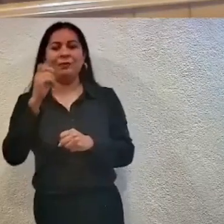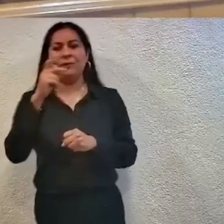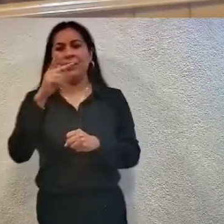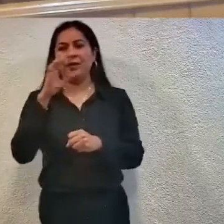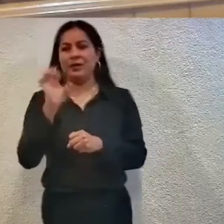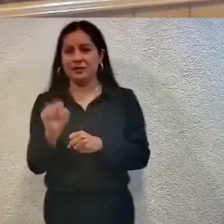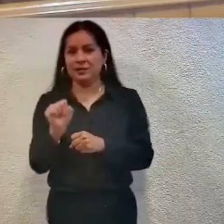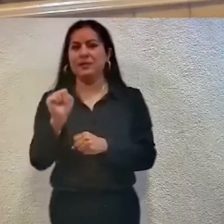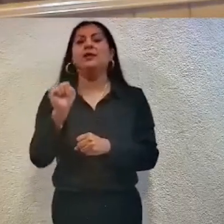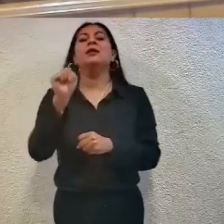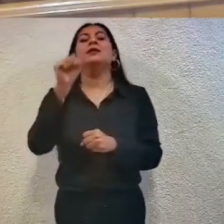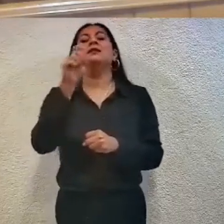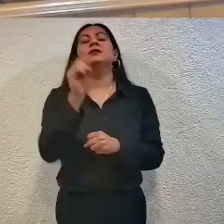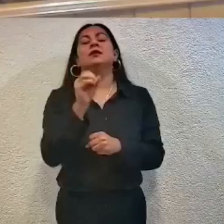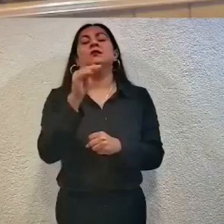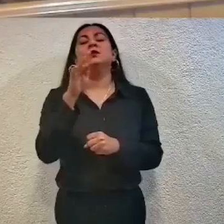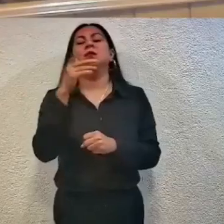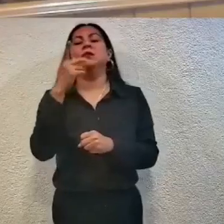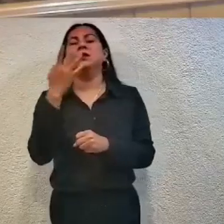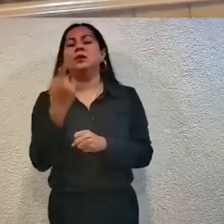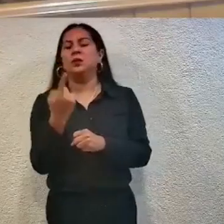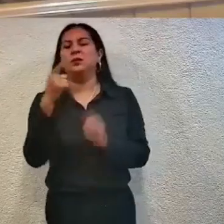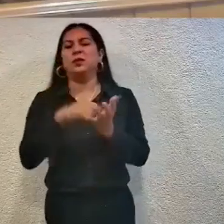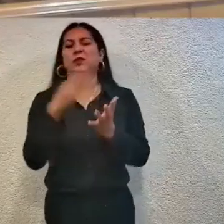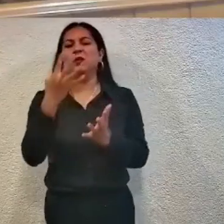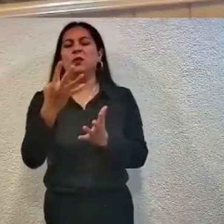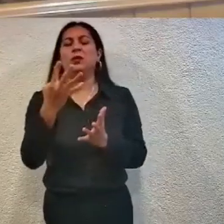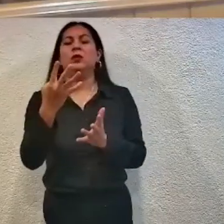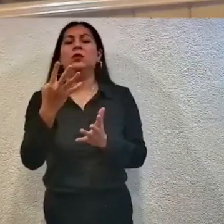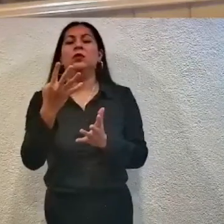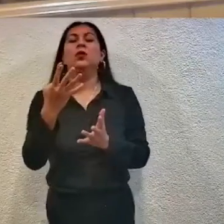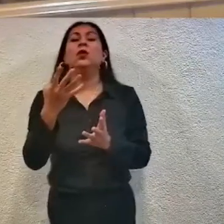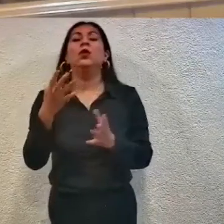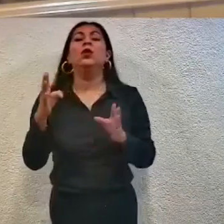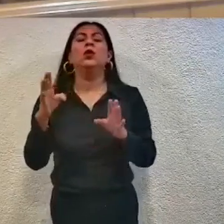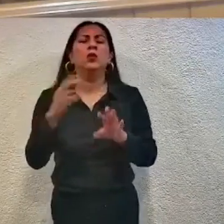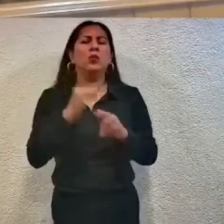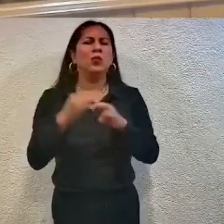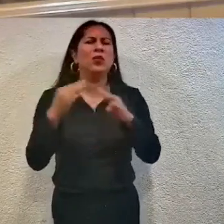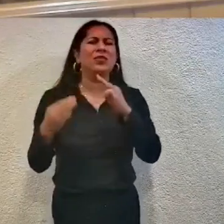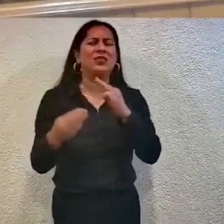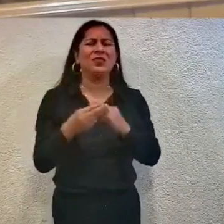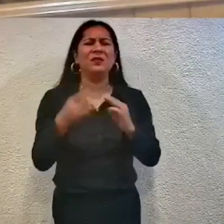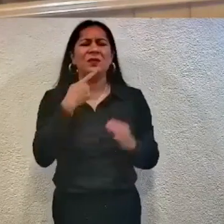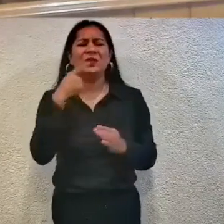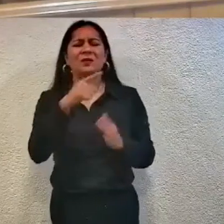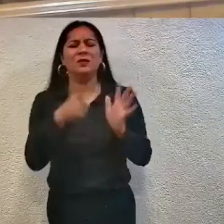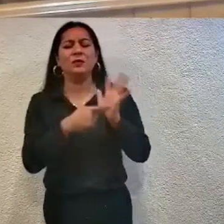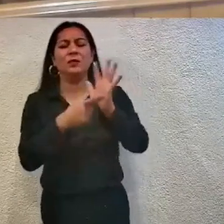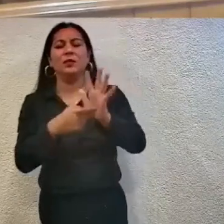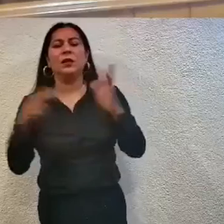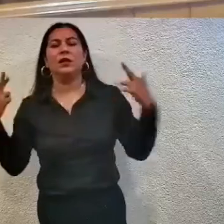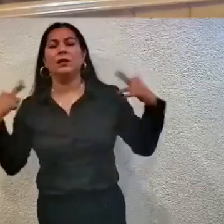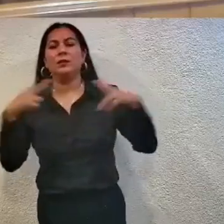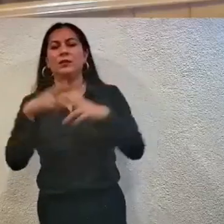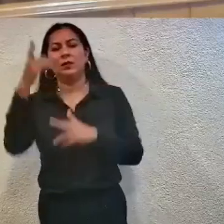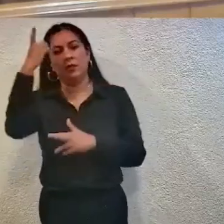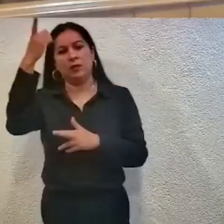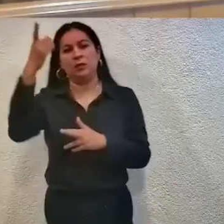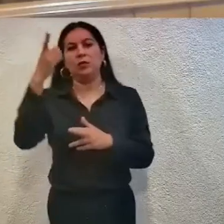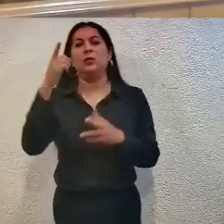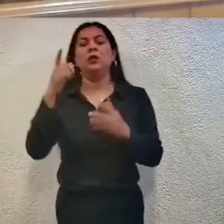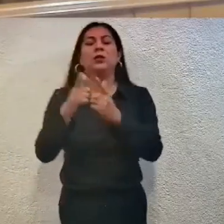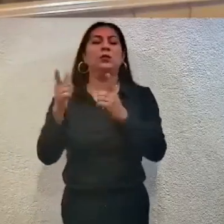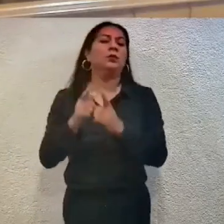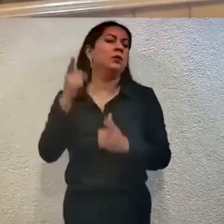sancionador TEE/PES, diagonal 051, diagonal 2024, con motivo de la denuncia presentada por